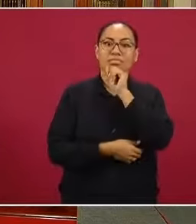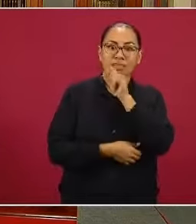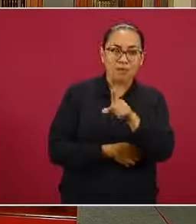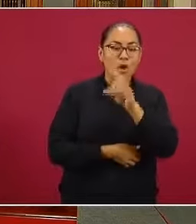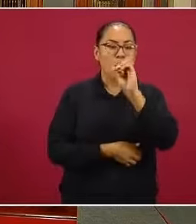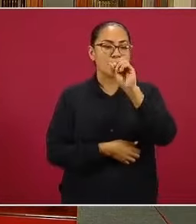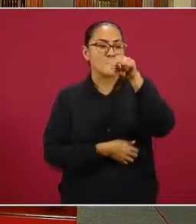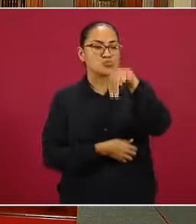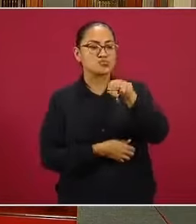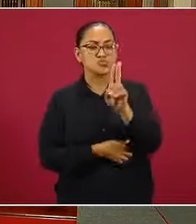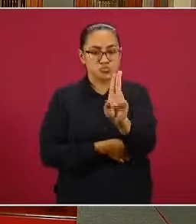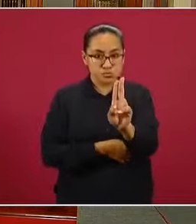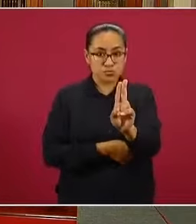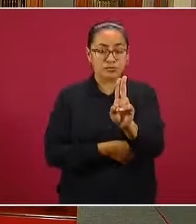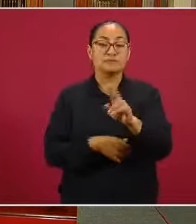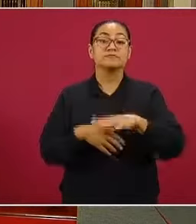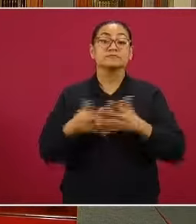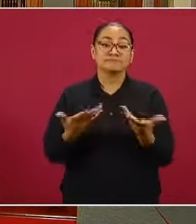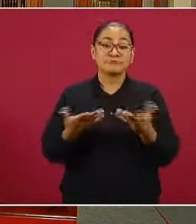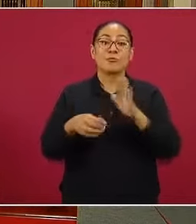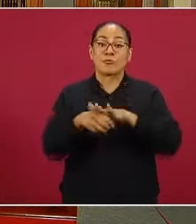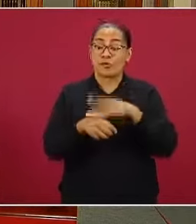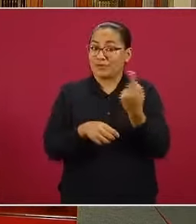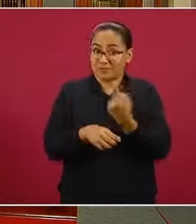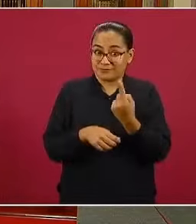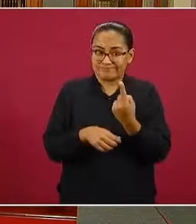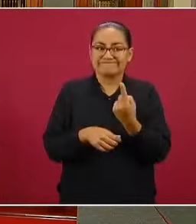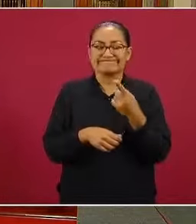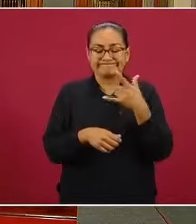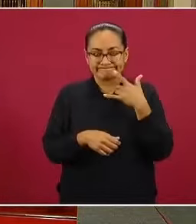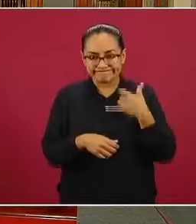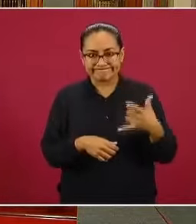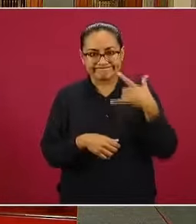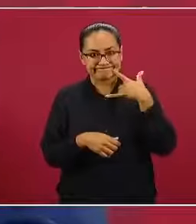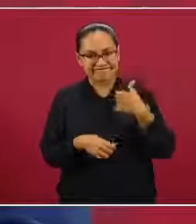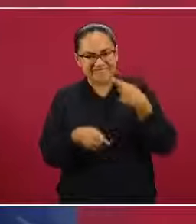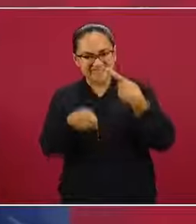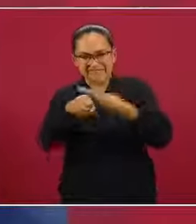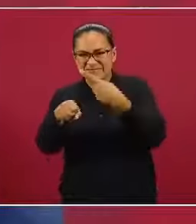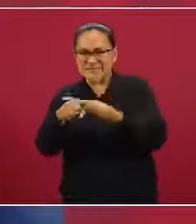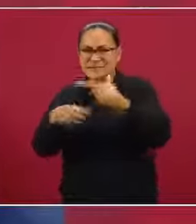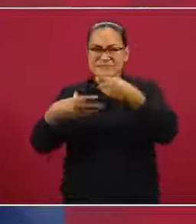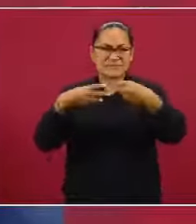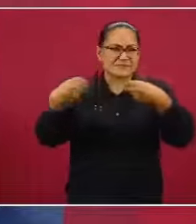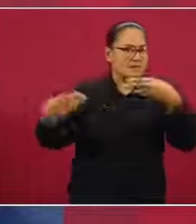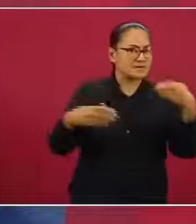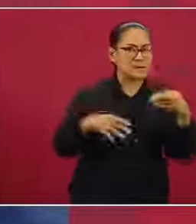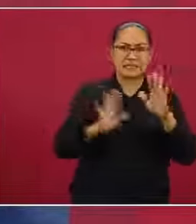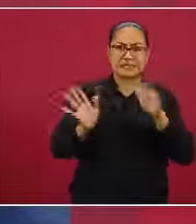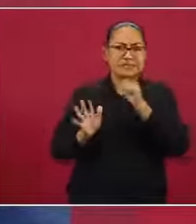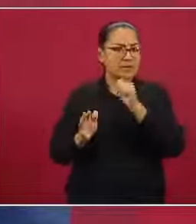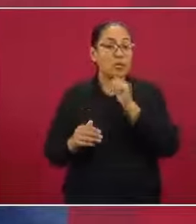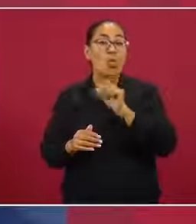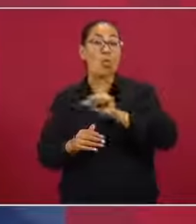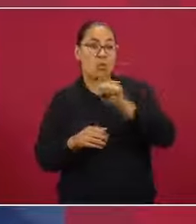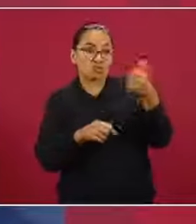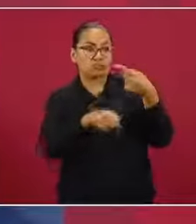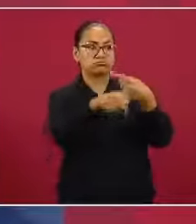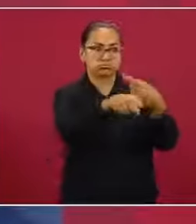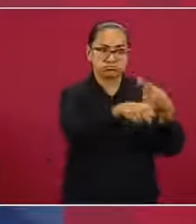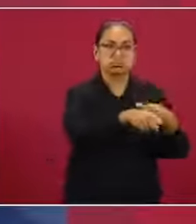de Tarea contra las enfermedades no transmisibles. Nos pareció de suma importancia responder a la invitación que nos hizo el doctor